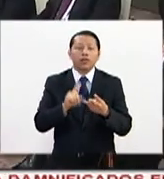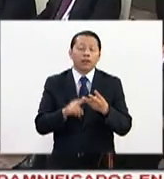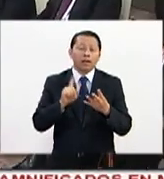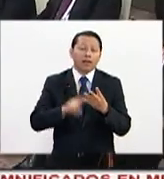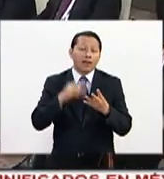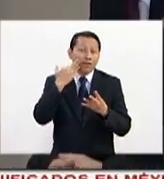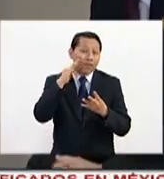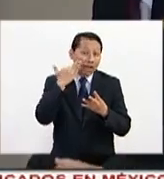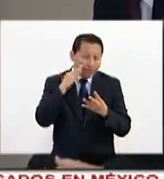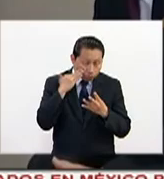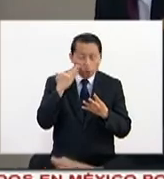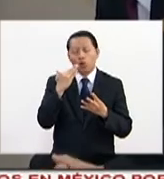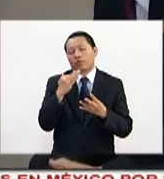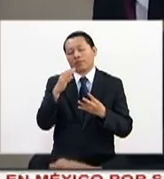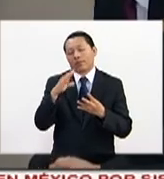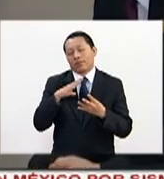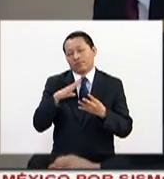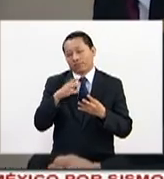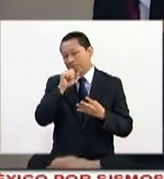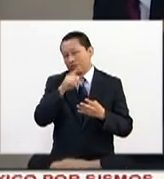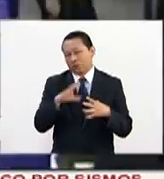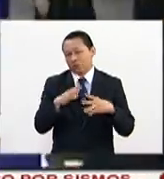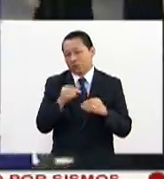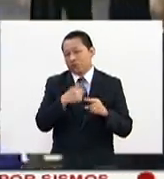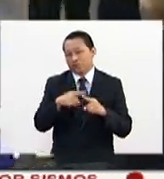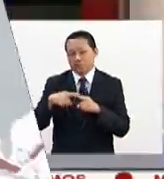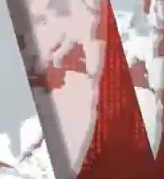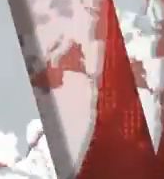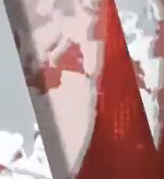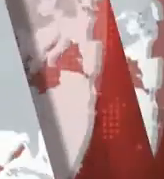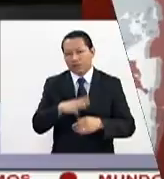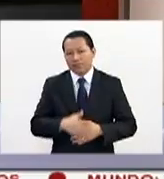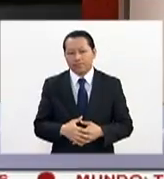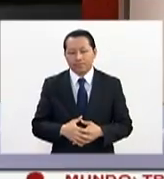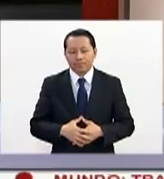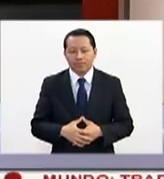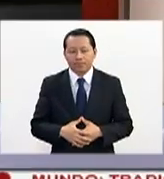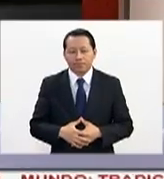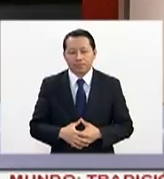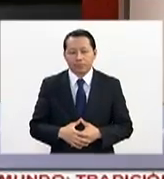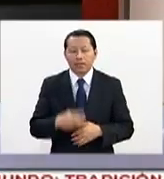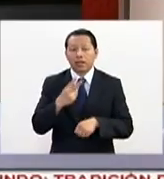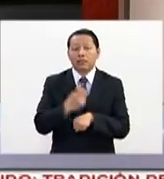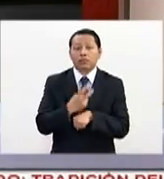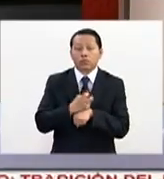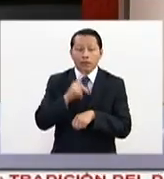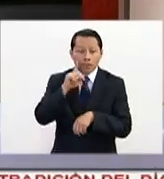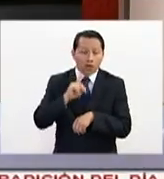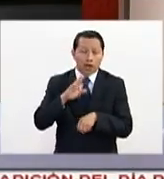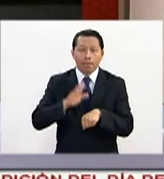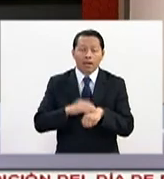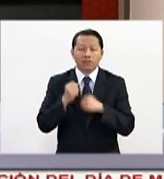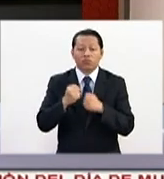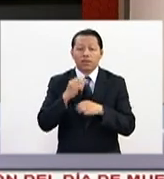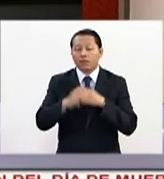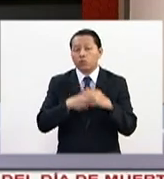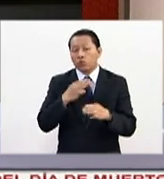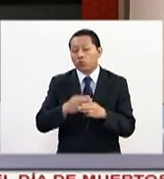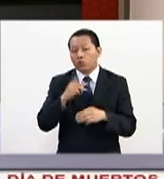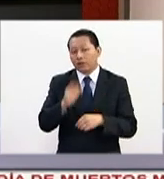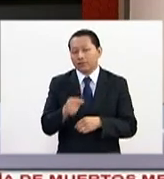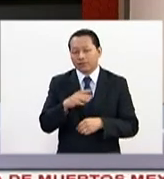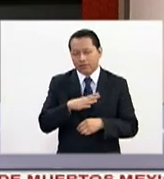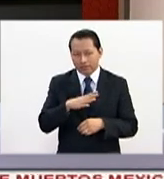Zuckerberg, entre, por supuesto, muchísimos otros. La segunda mujer más poderosa del mundo, según la revista,